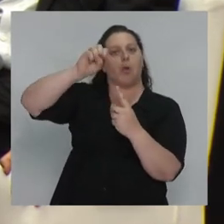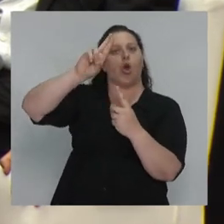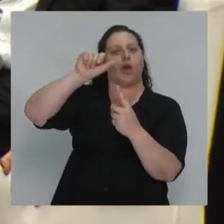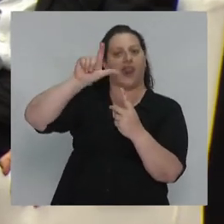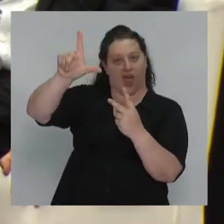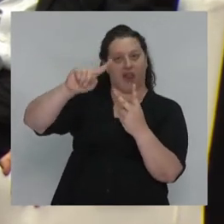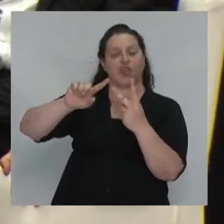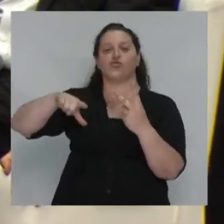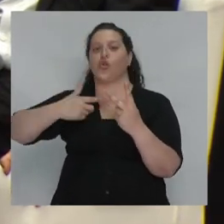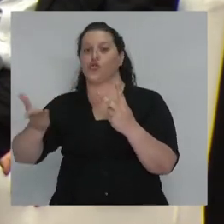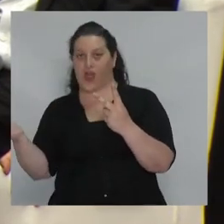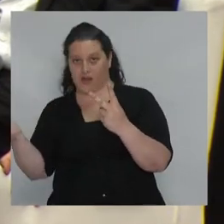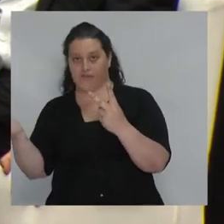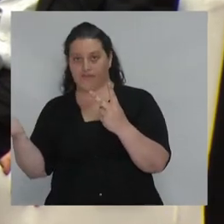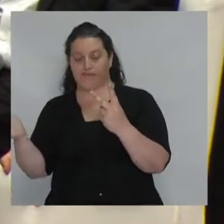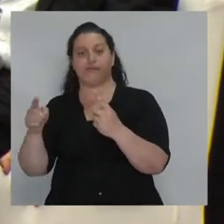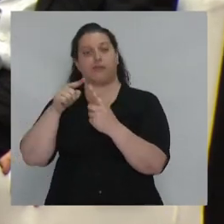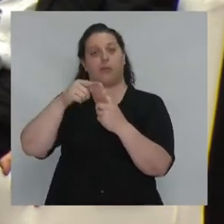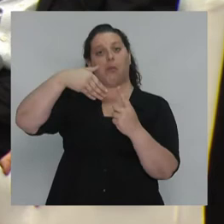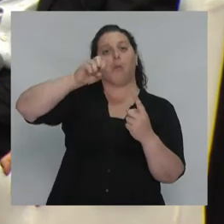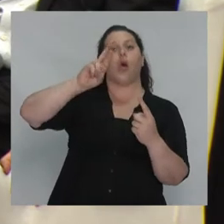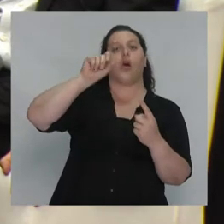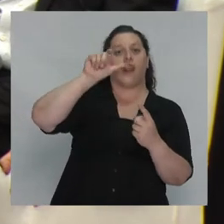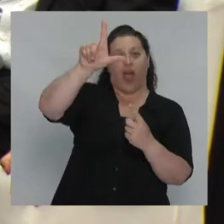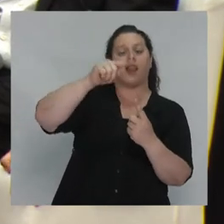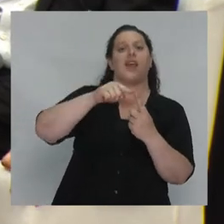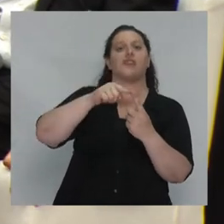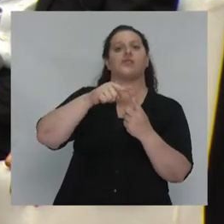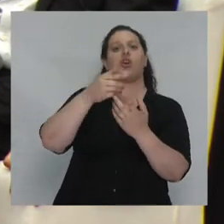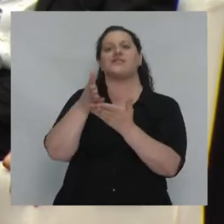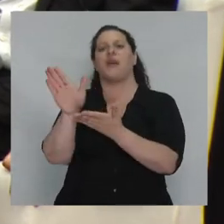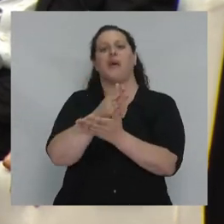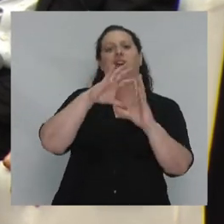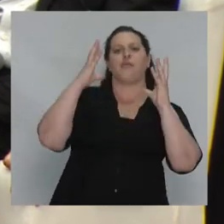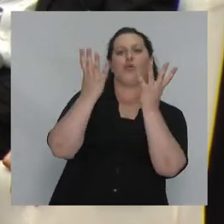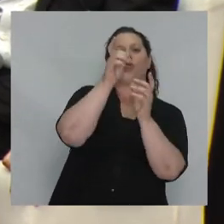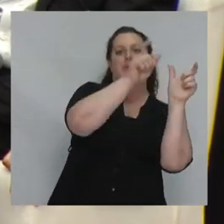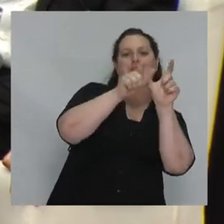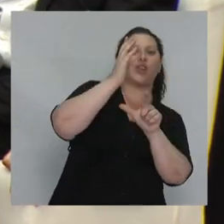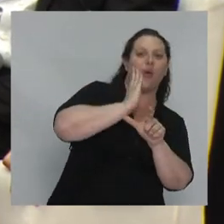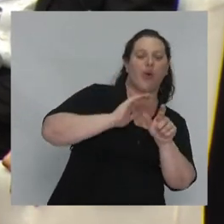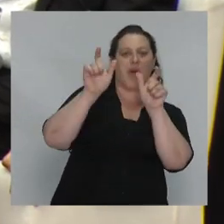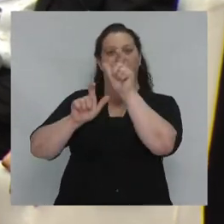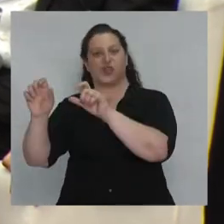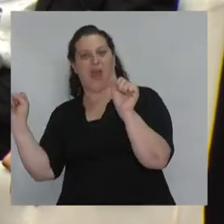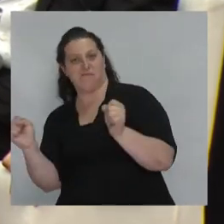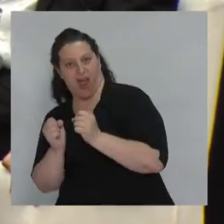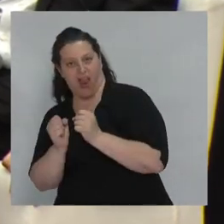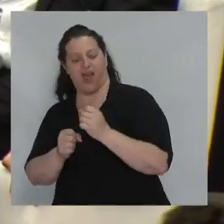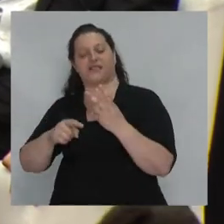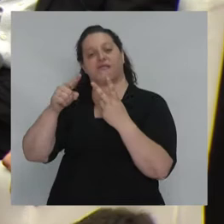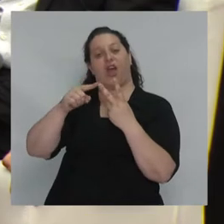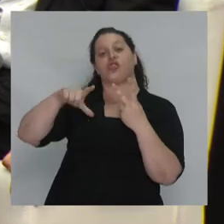el eje social. El eje moral divide el mundo entre los buenos y los malos, y el eje